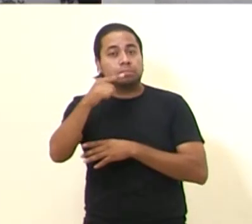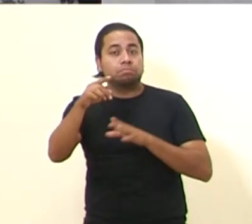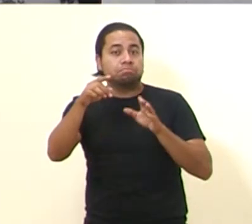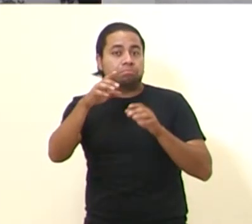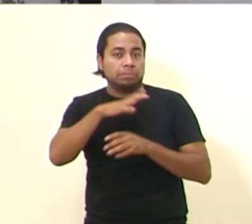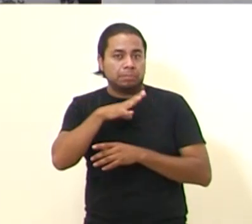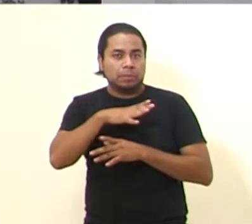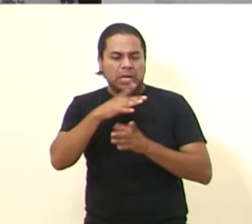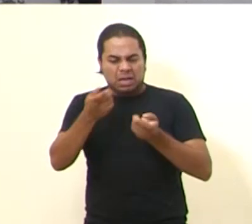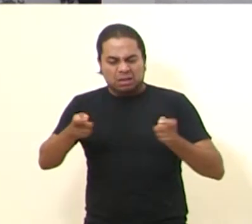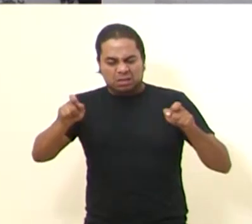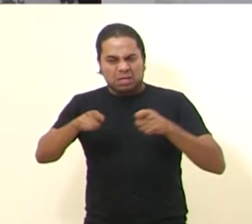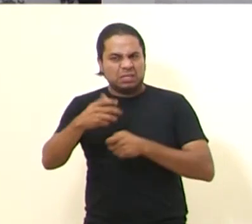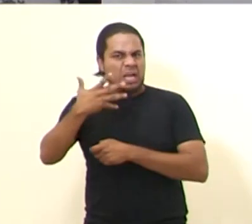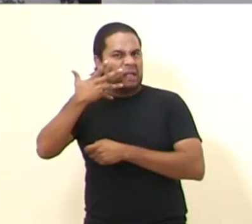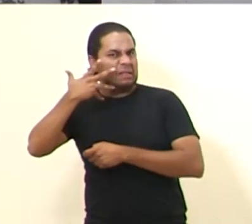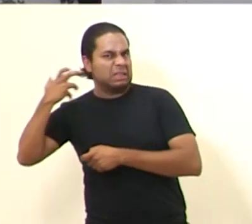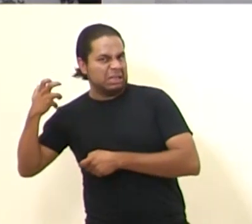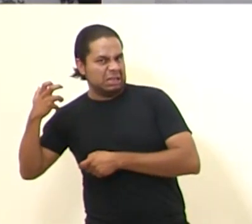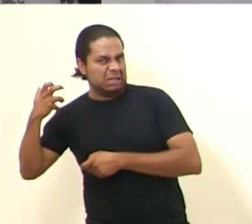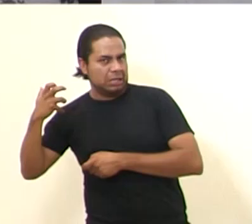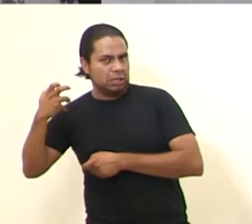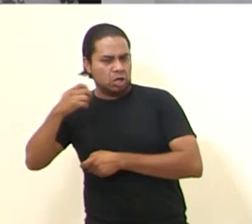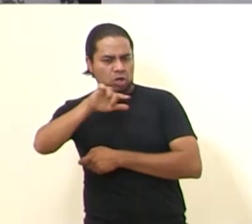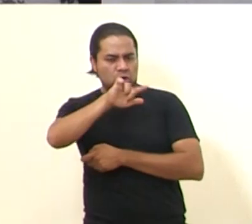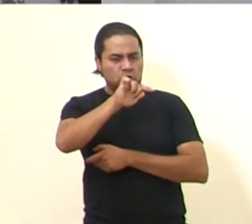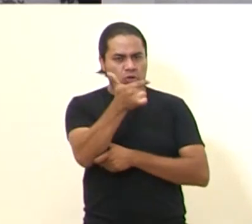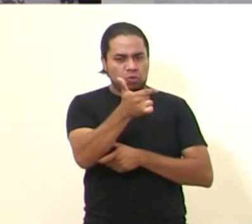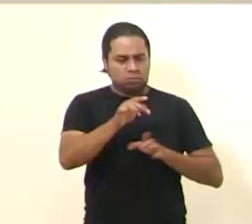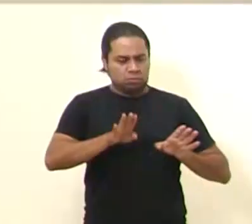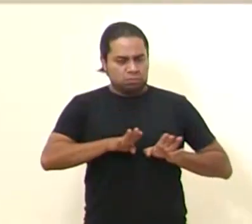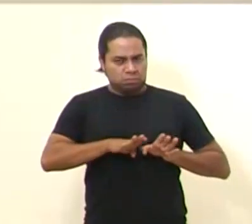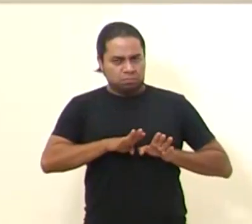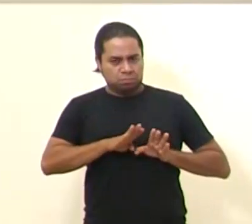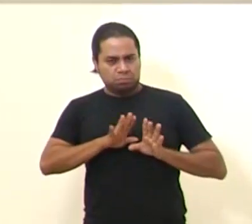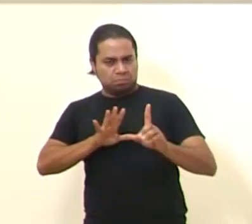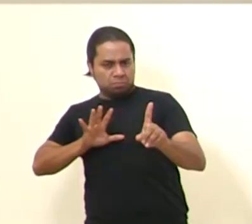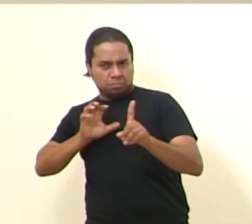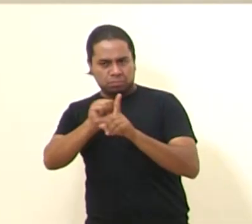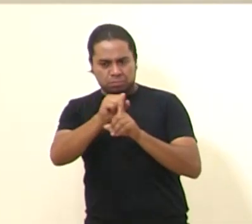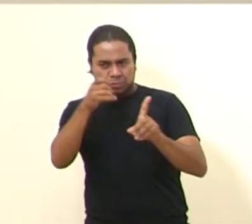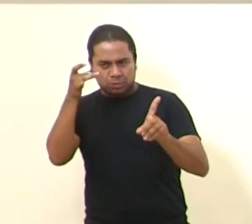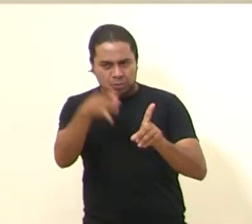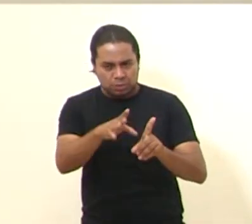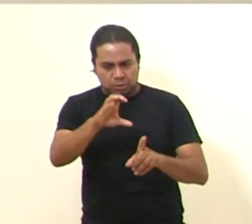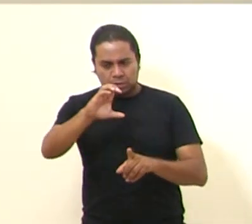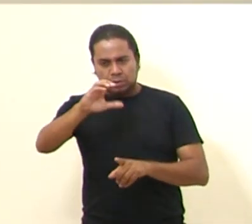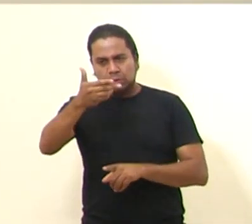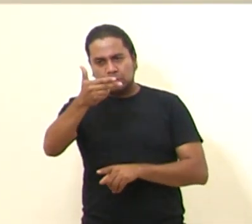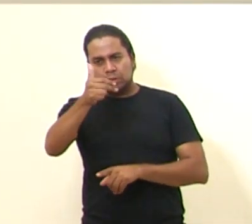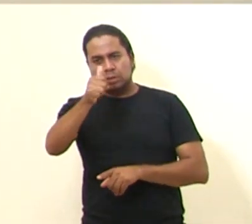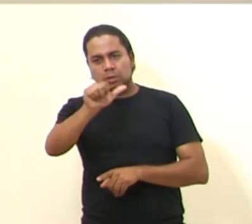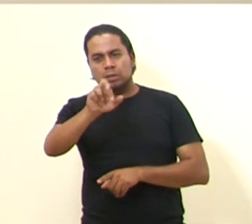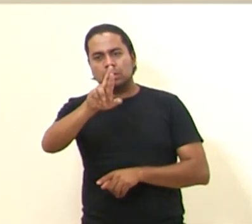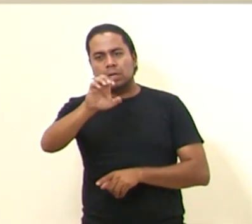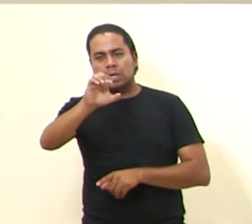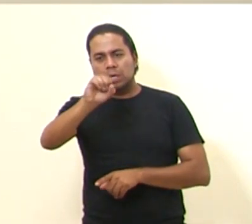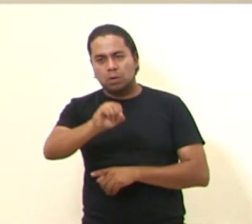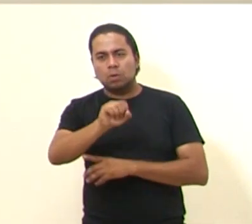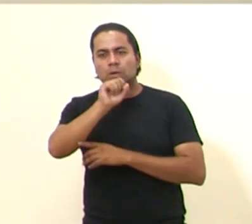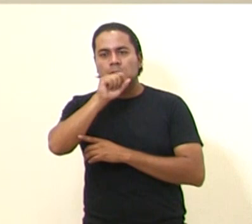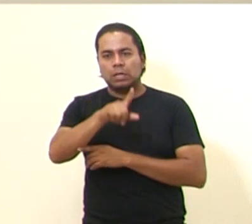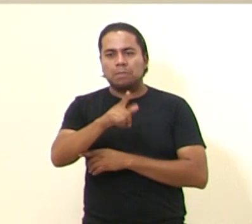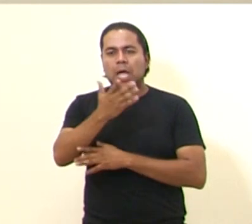del tigre, los 12 pares, la conquista, los chareo, los apaches y las